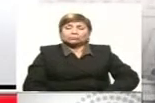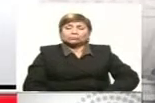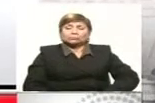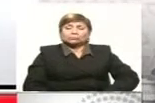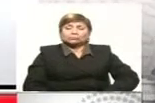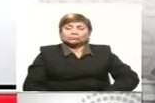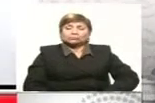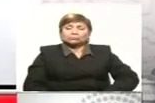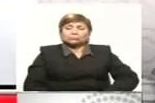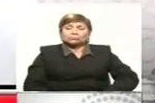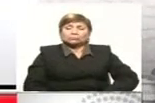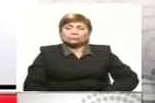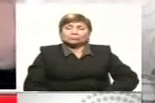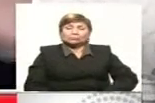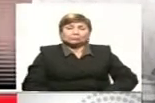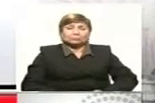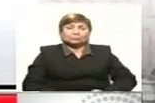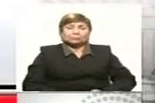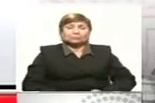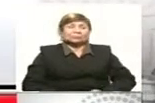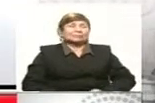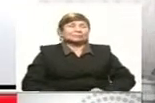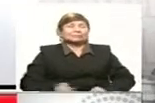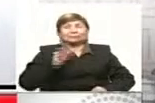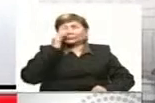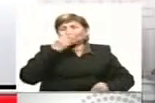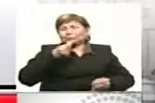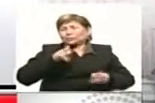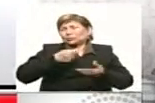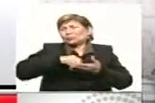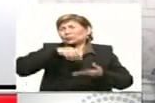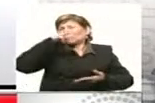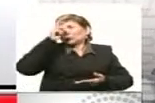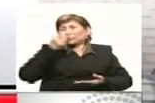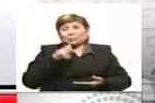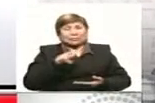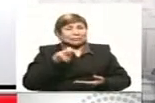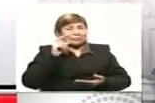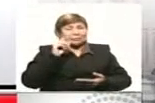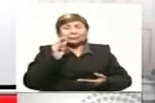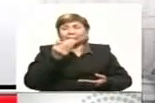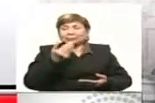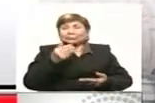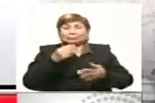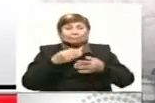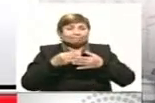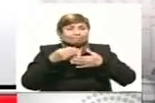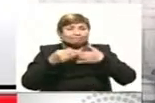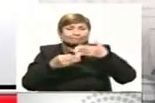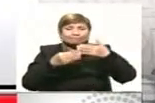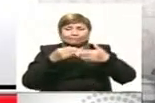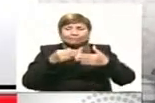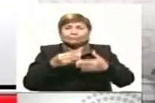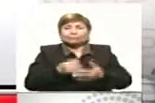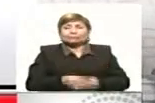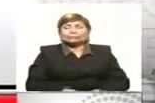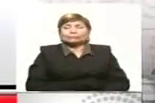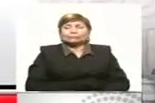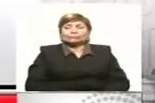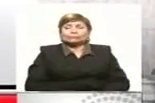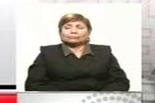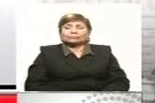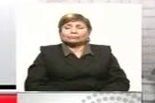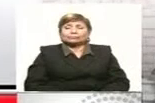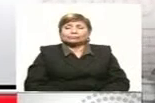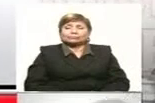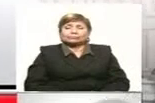Parece un montón de plata, y en realidad es un montón de plata, ¿no? Pero en el relativo, digamos, ¿no? Esto está